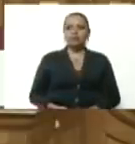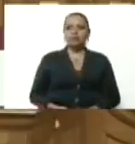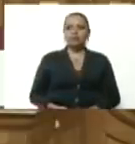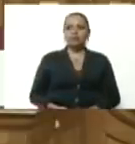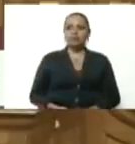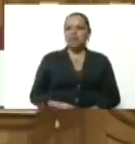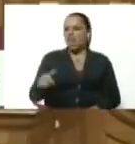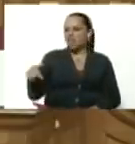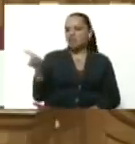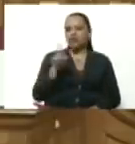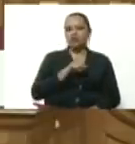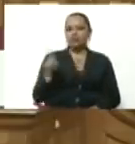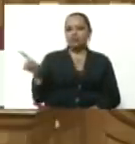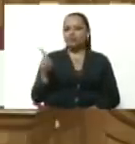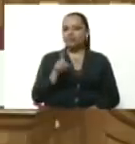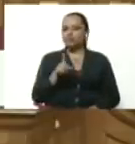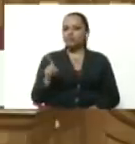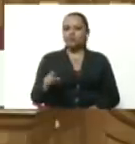aquí no,